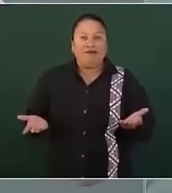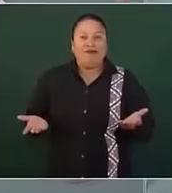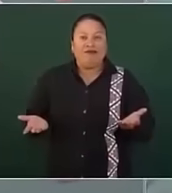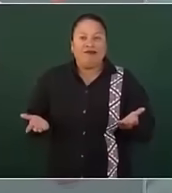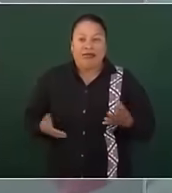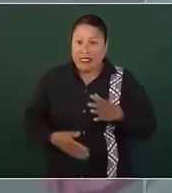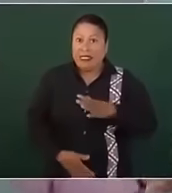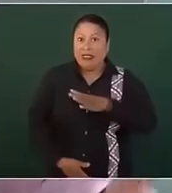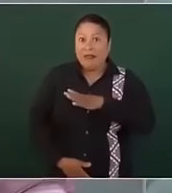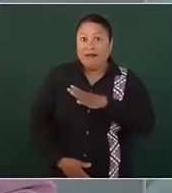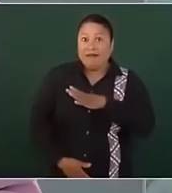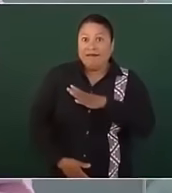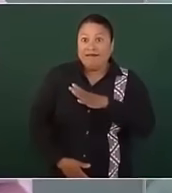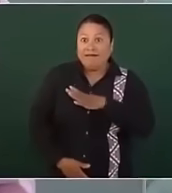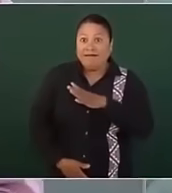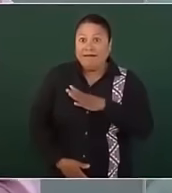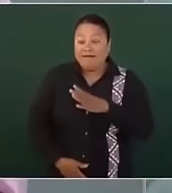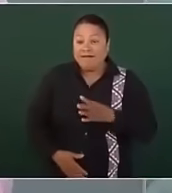había un